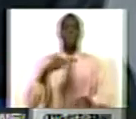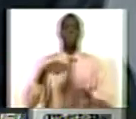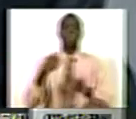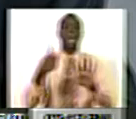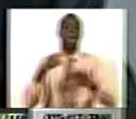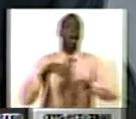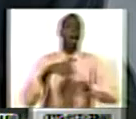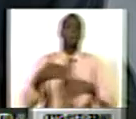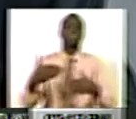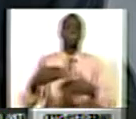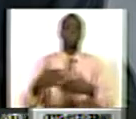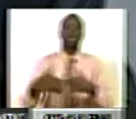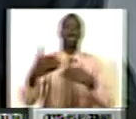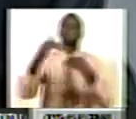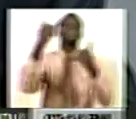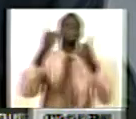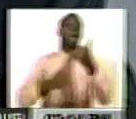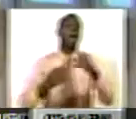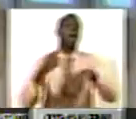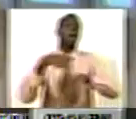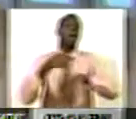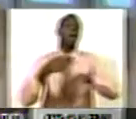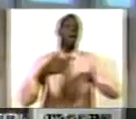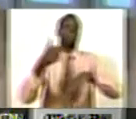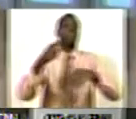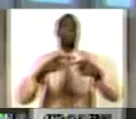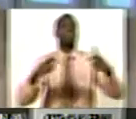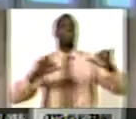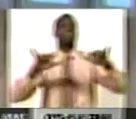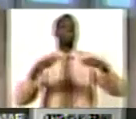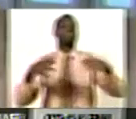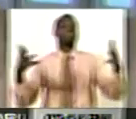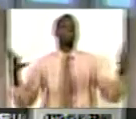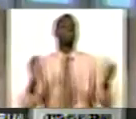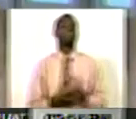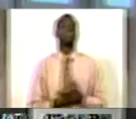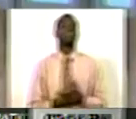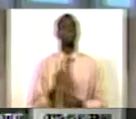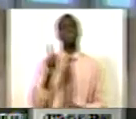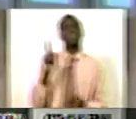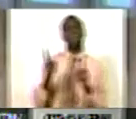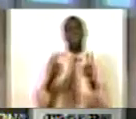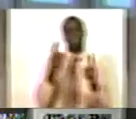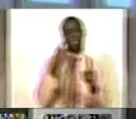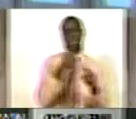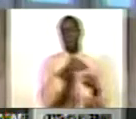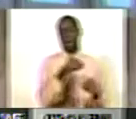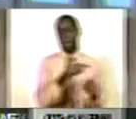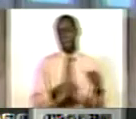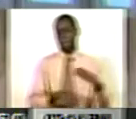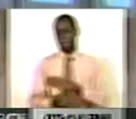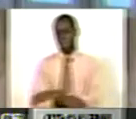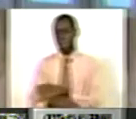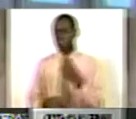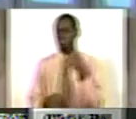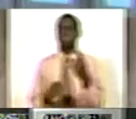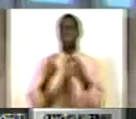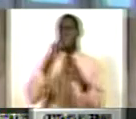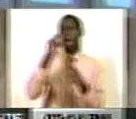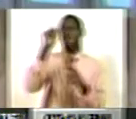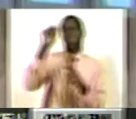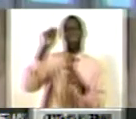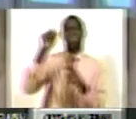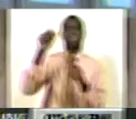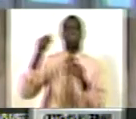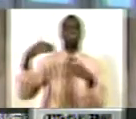dónde vamos a llegar al final de esta jornada. Muchos apostaban a la desestabilización del gobierno o del presidente Nicolás Maduro.